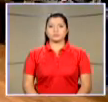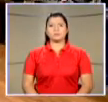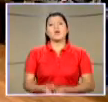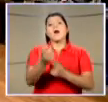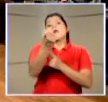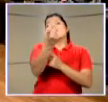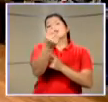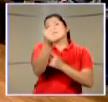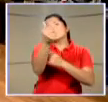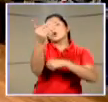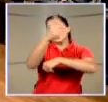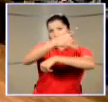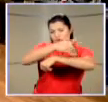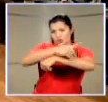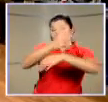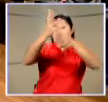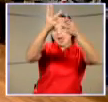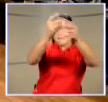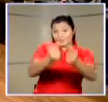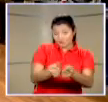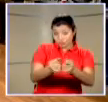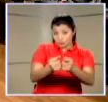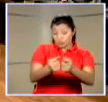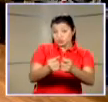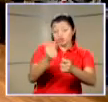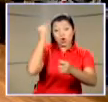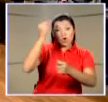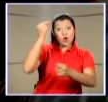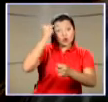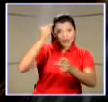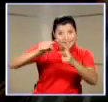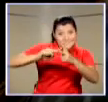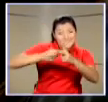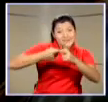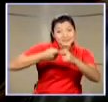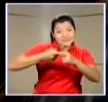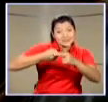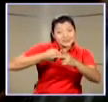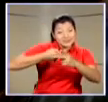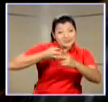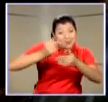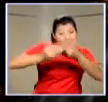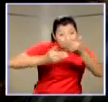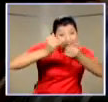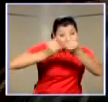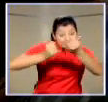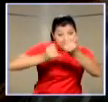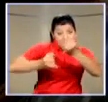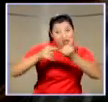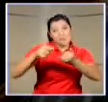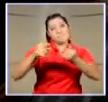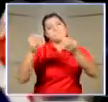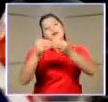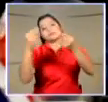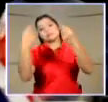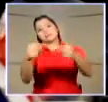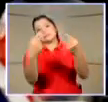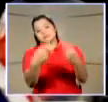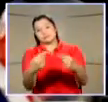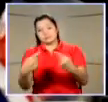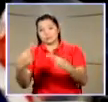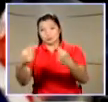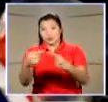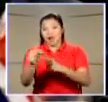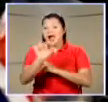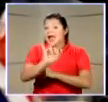Pocos días de que el presupuesto de la República comience su trámite final en el Congreso, la polémica sobre este proyecto se ha acentuado.